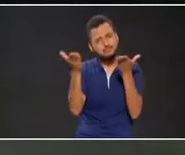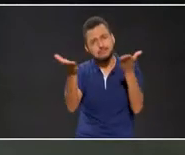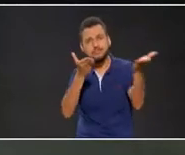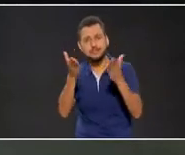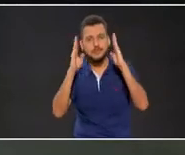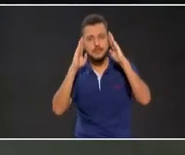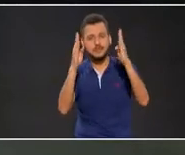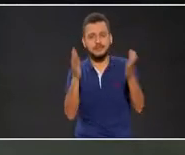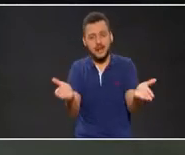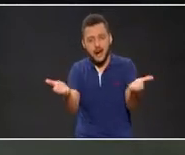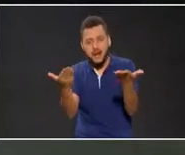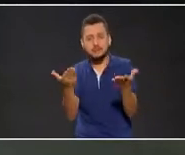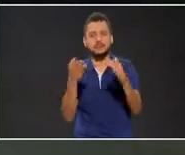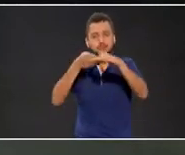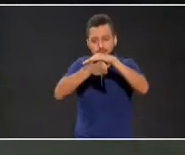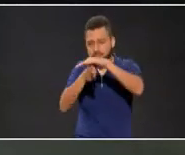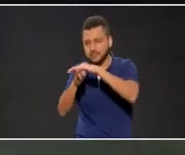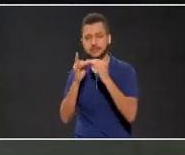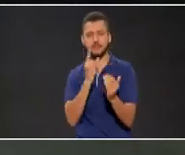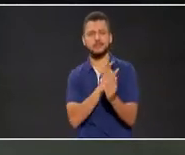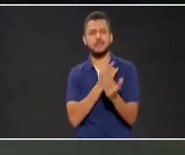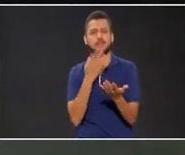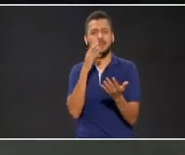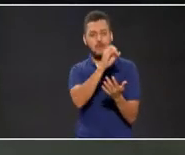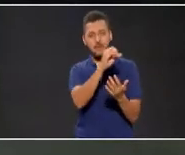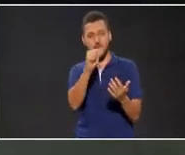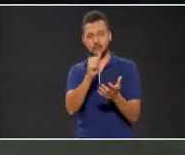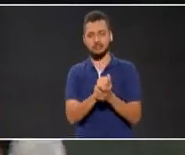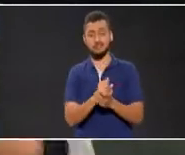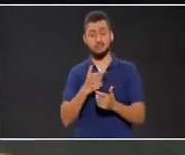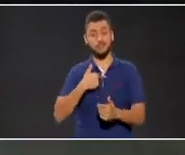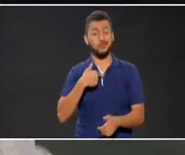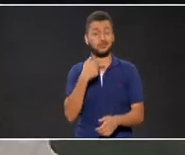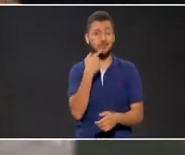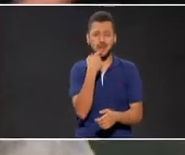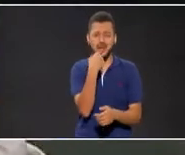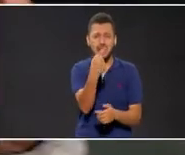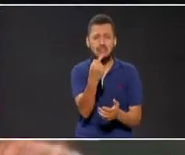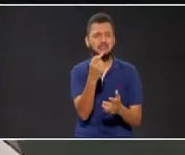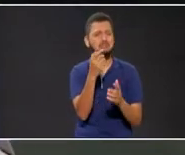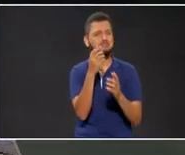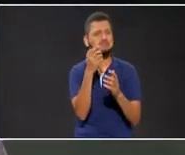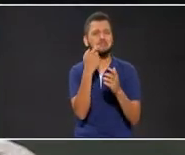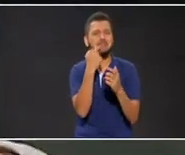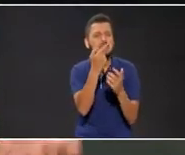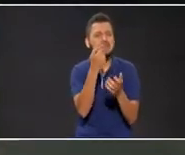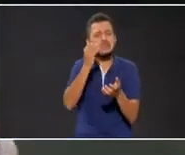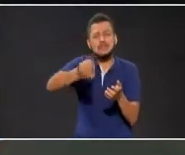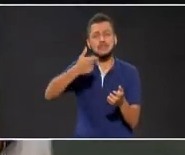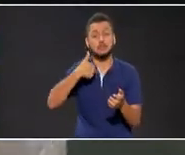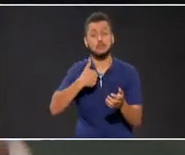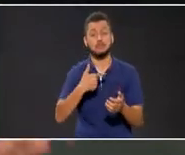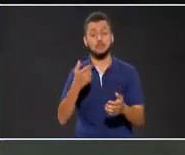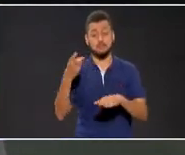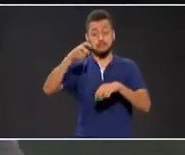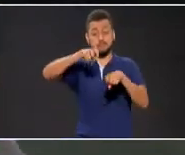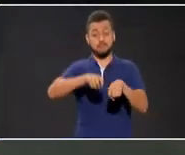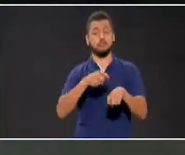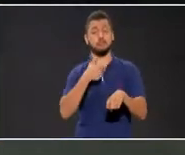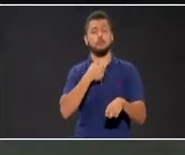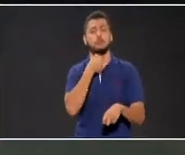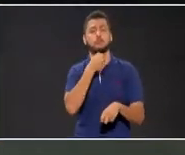yo le he dicho mucho o sea me lo critican es que usted va a evangelizar allá en la noticia no no yo no voy a ángel izar